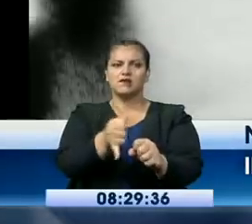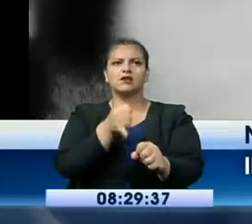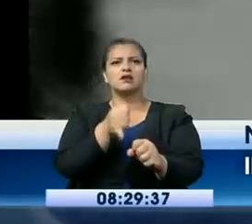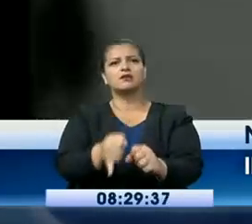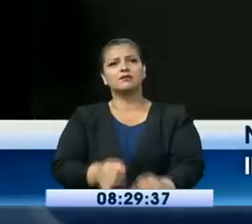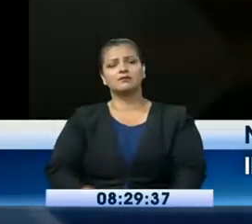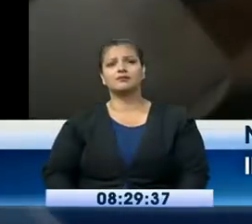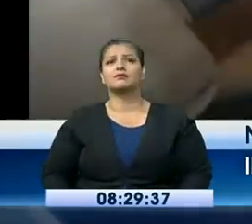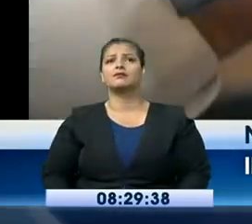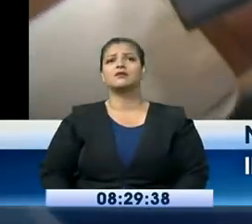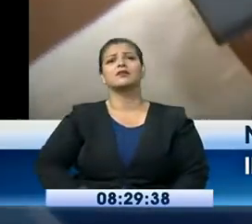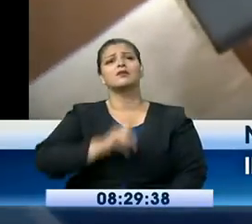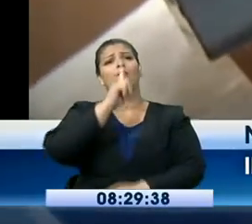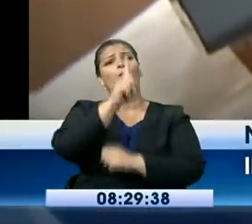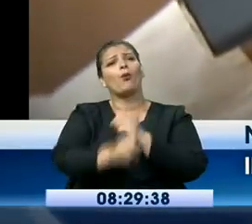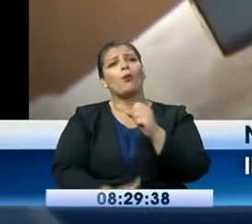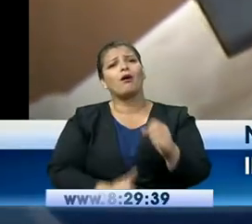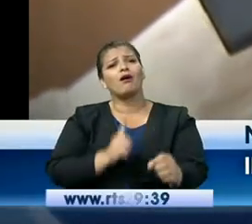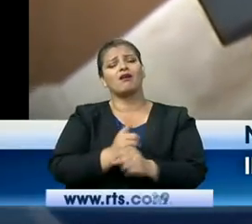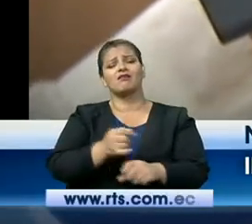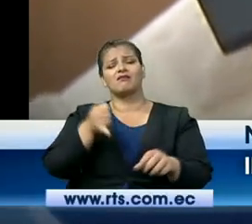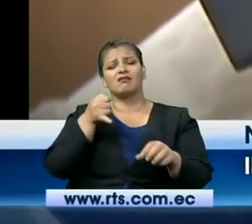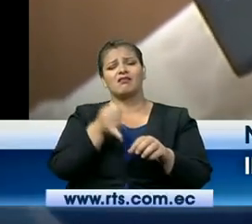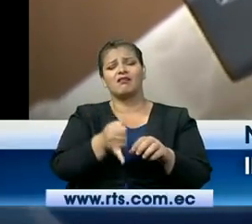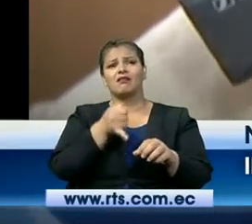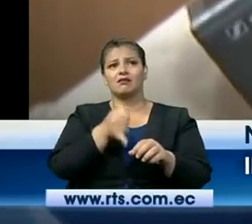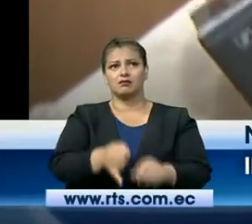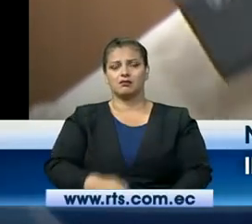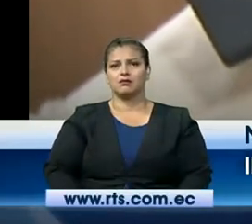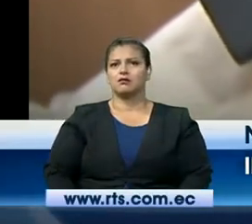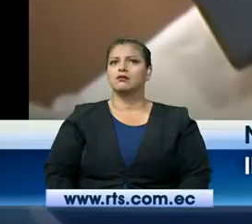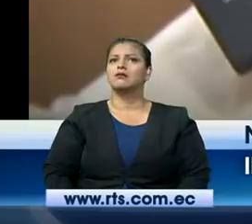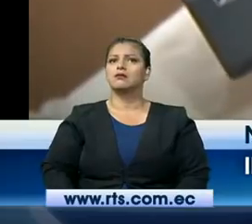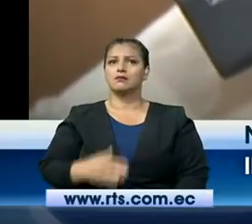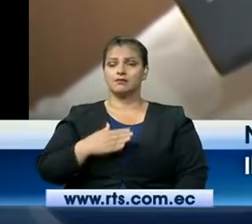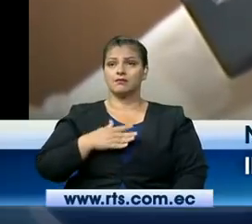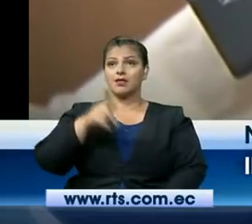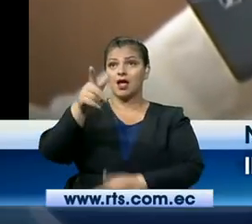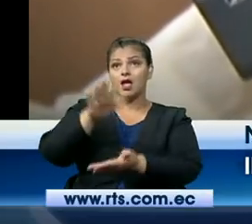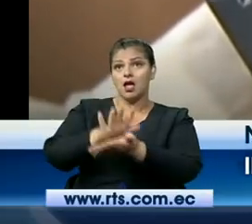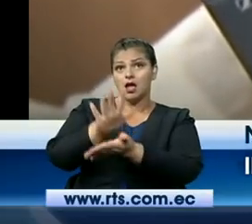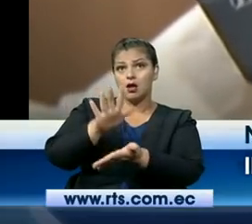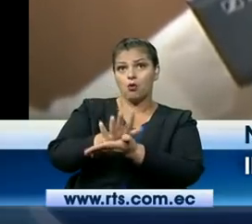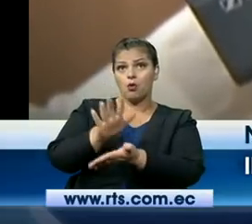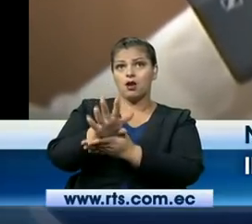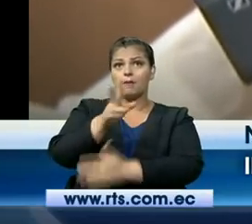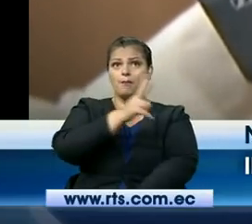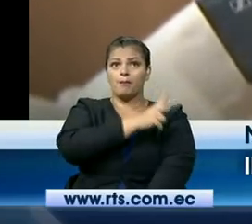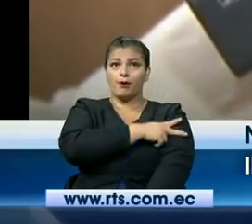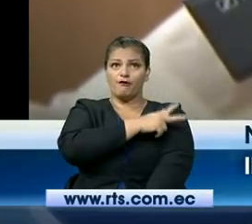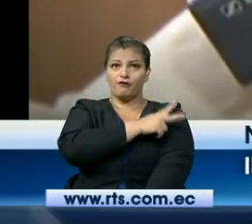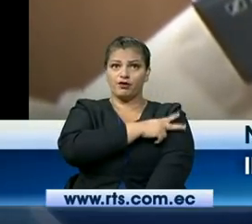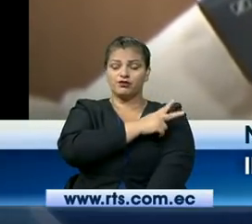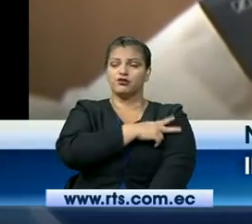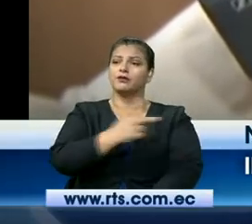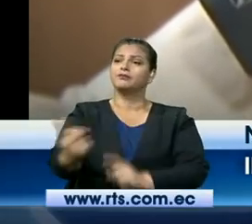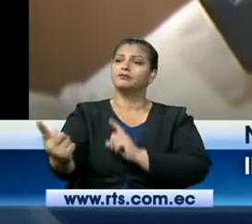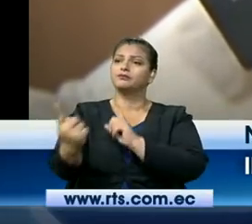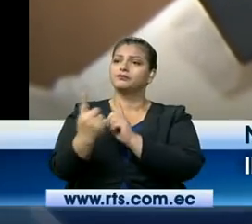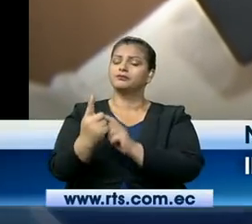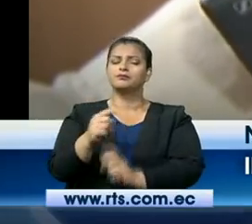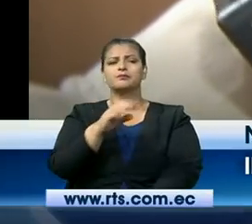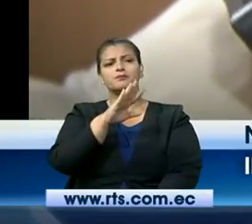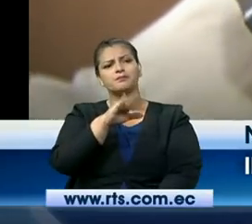profesora la profesora de la escuela fue el camino que venga a poner la demencia normal porque o ya yo quería ser así solamente que me ayude a la